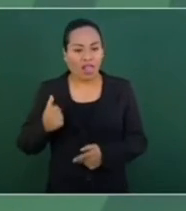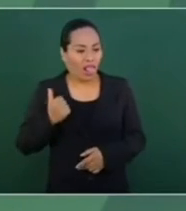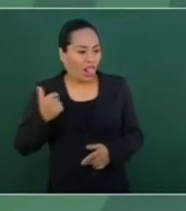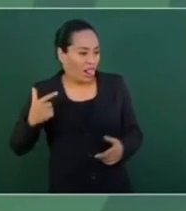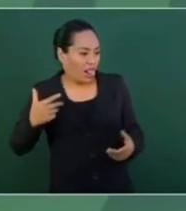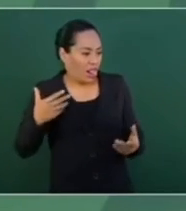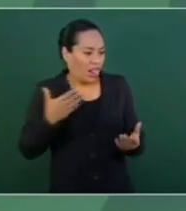Gracias.